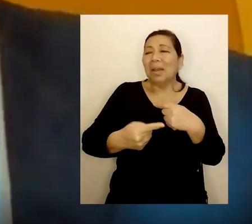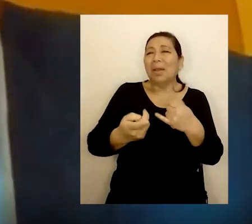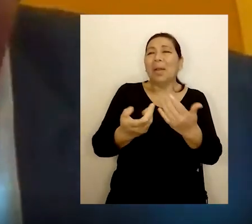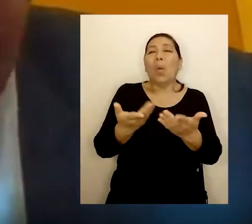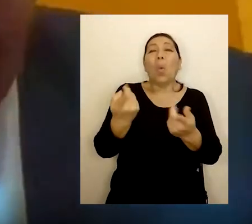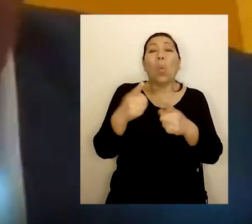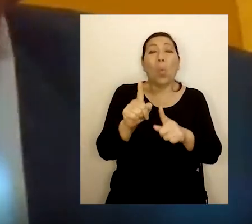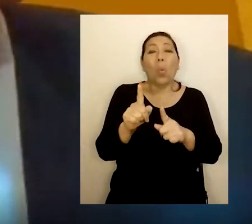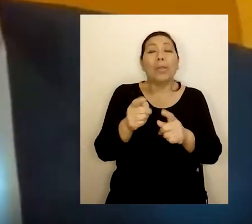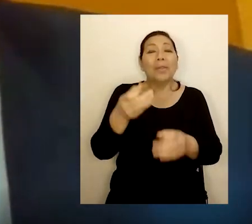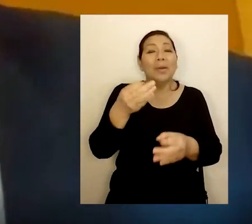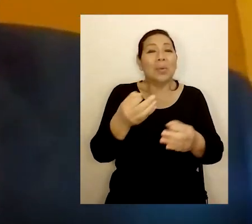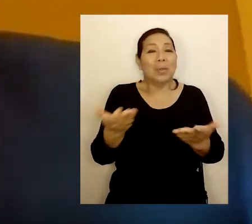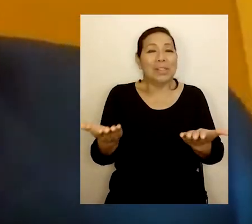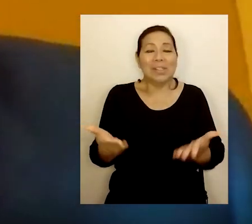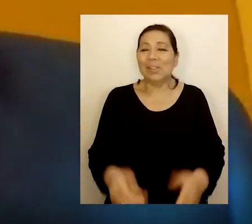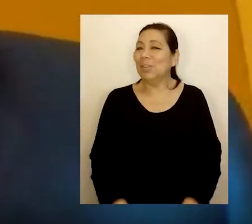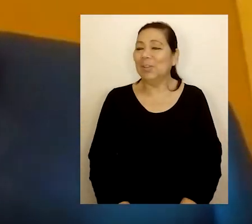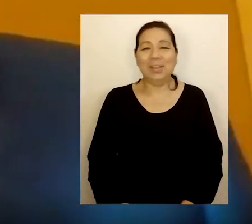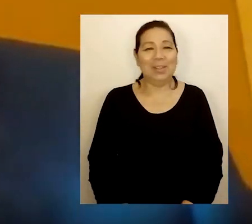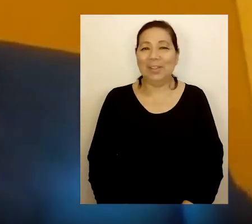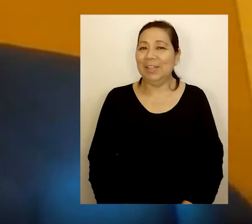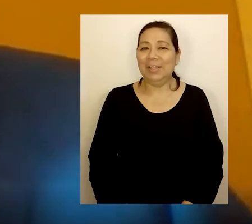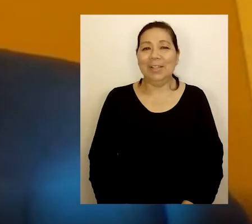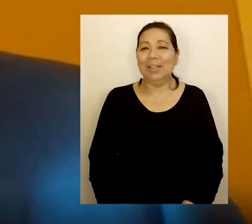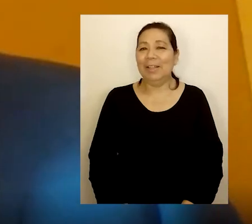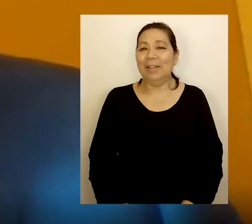en la apelación de la sentencia?